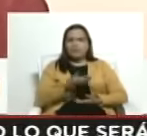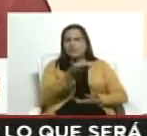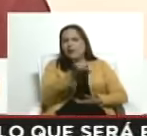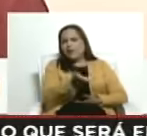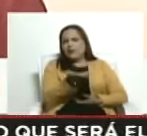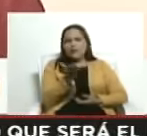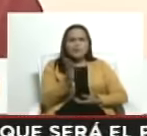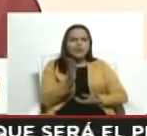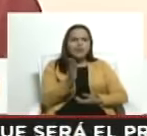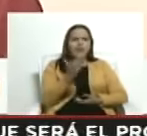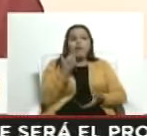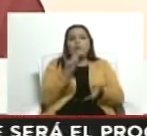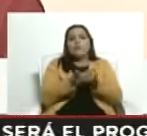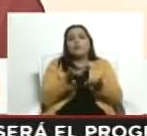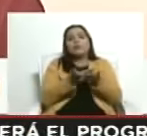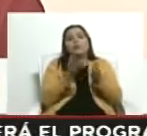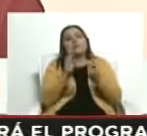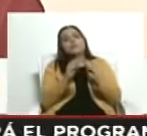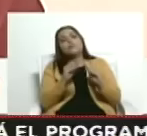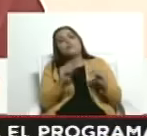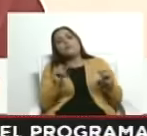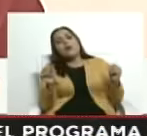Es un pronunciamiento muy light.